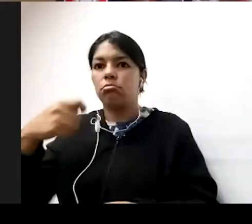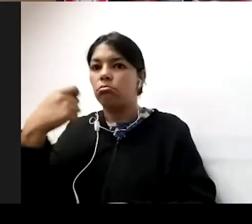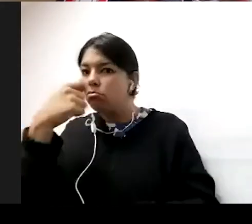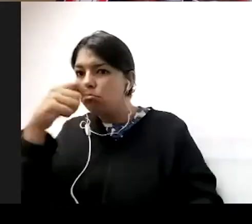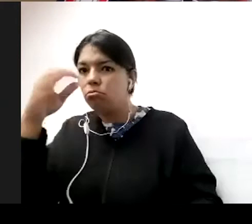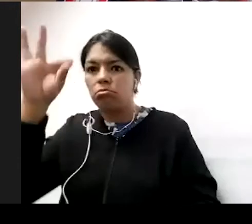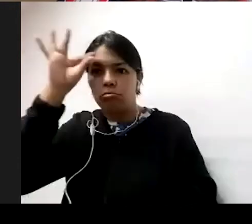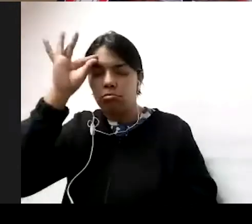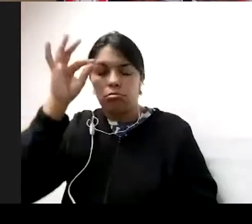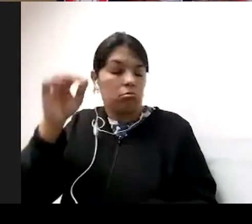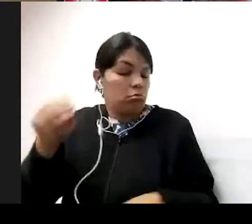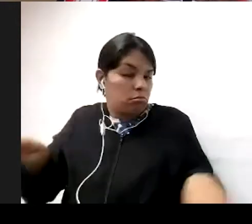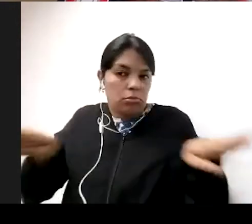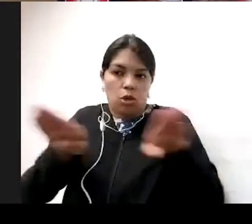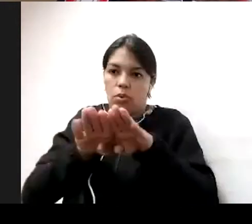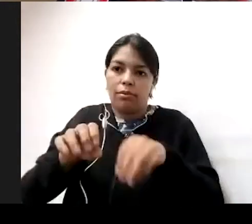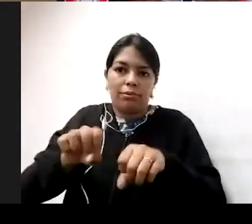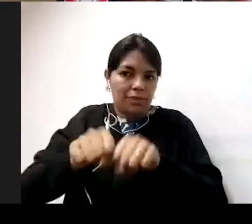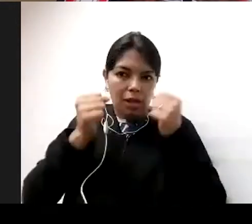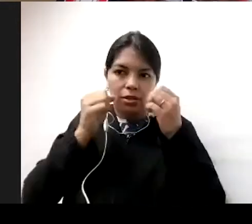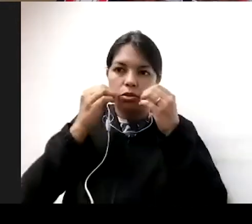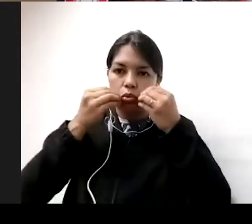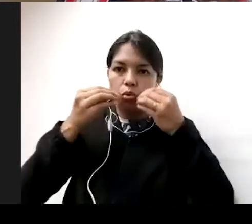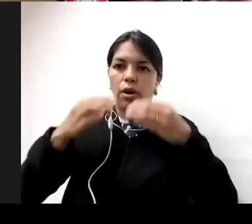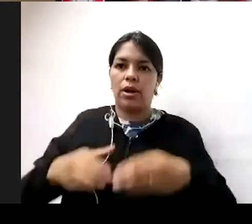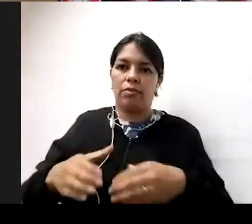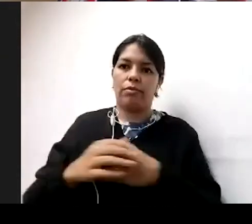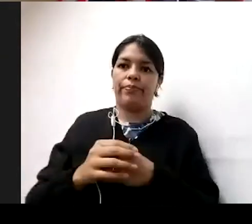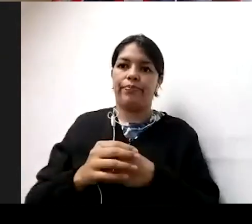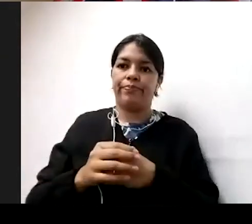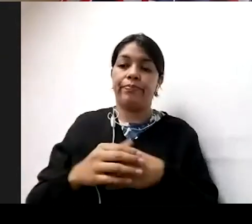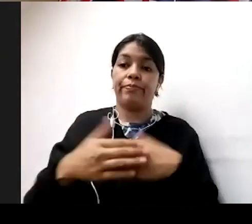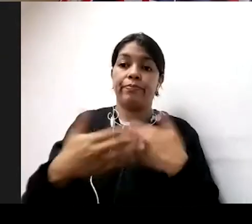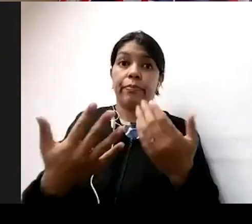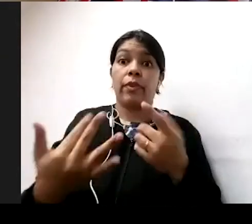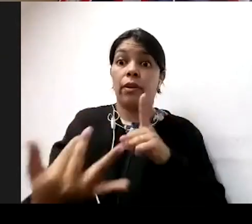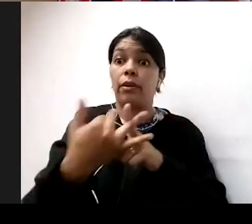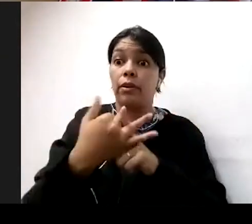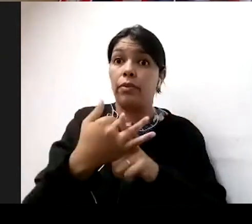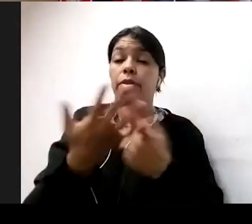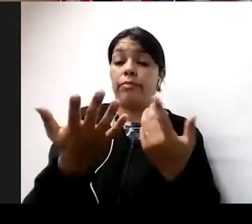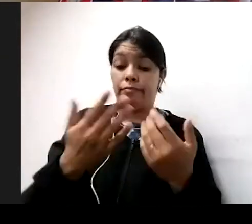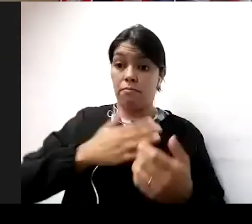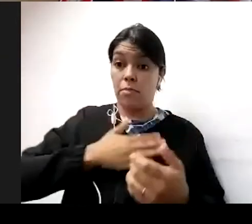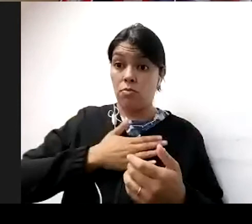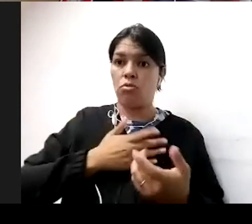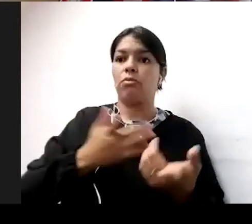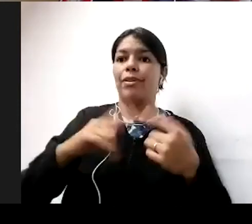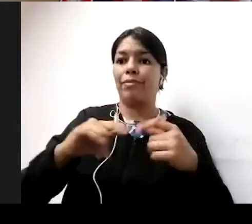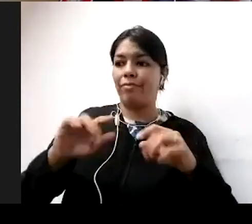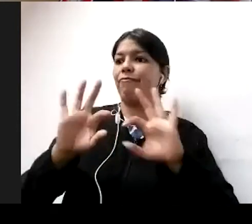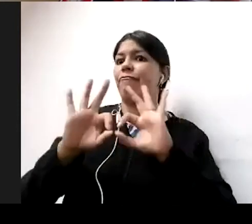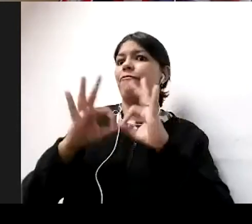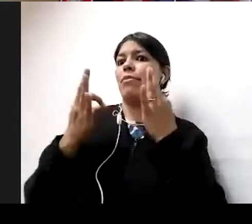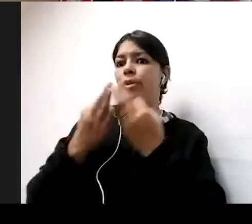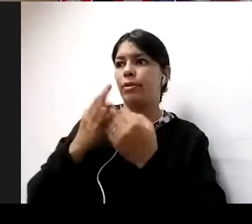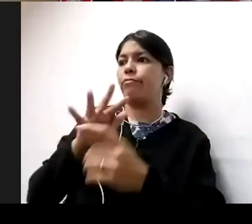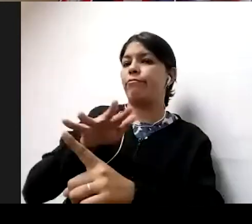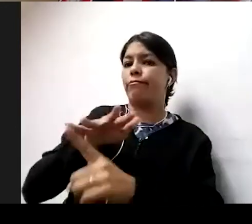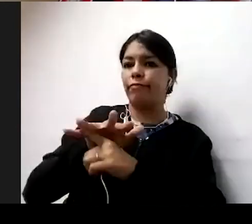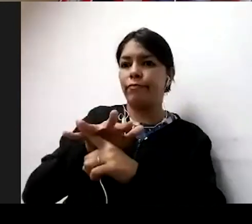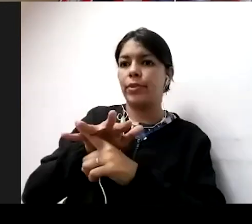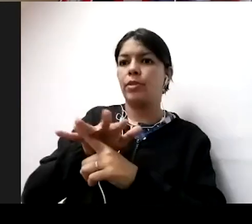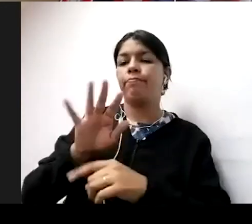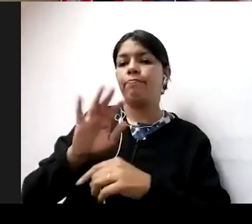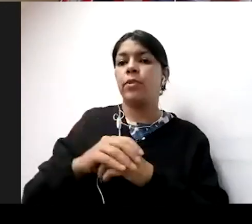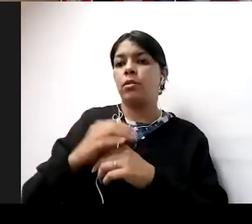ustedes desde lo individual, sino también desde lo a nivel familiar y nuclear y social, y consideramos muy importante hablar del tema con